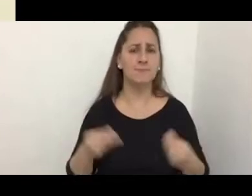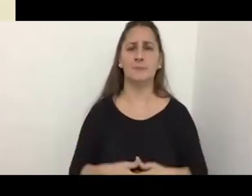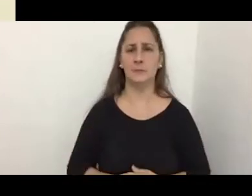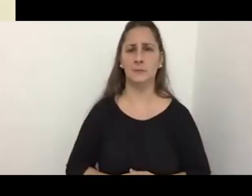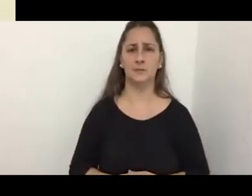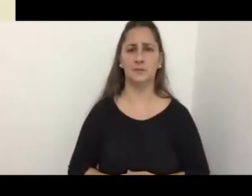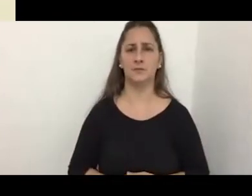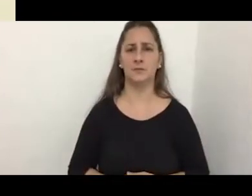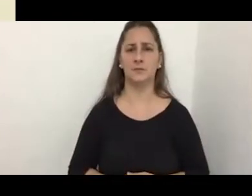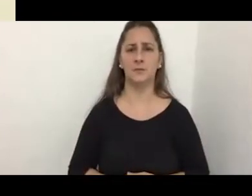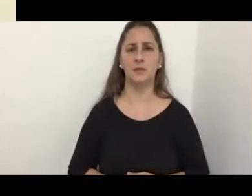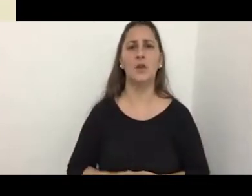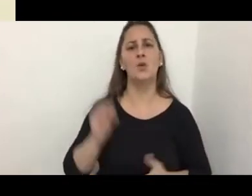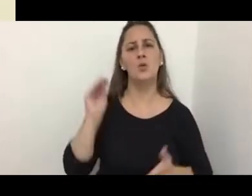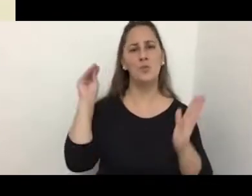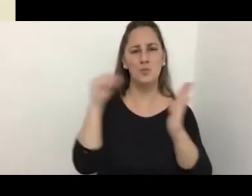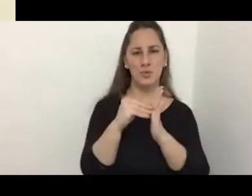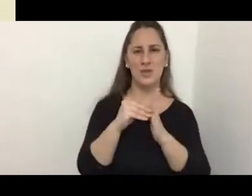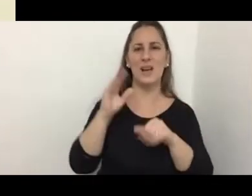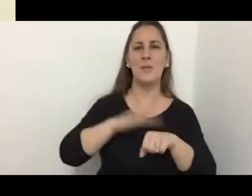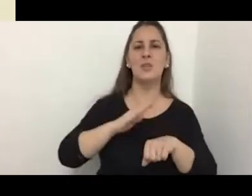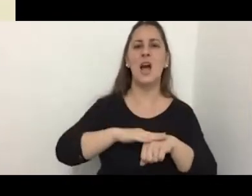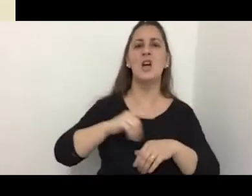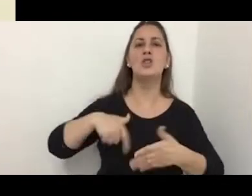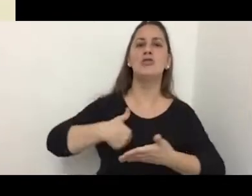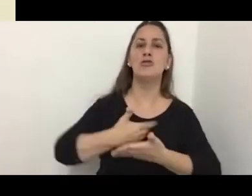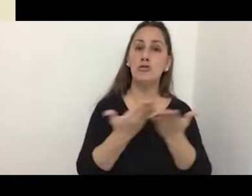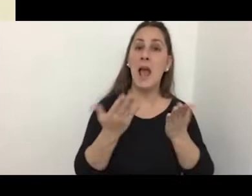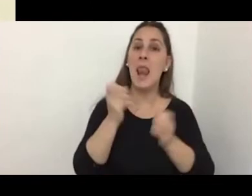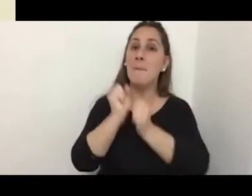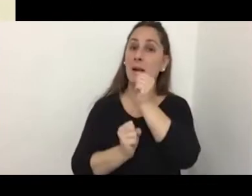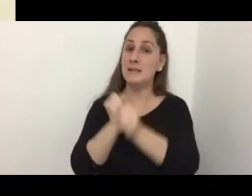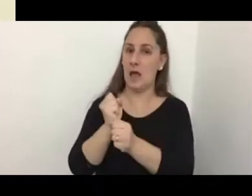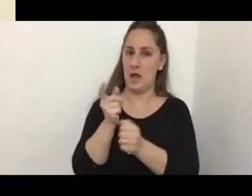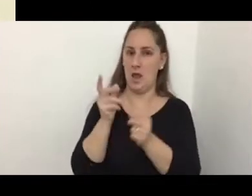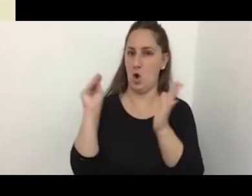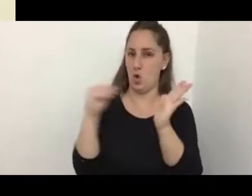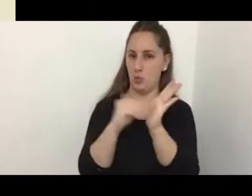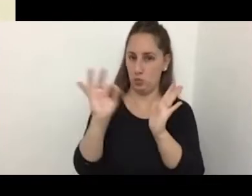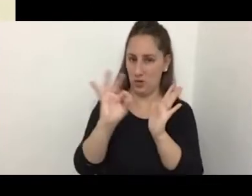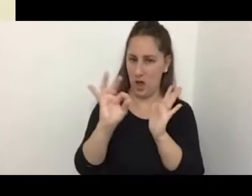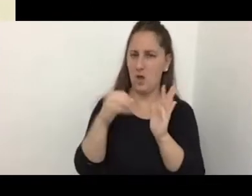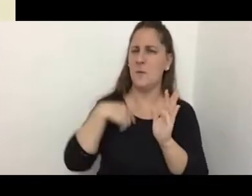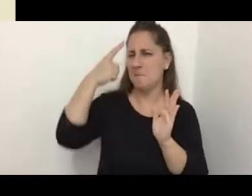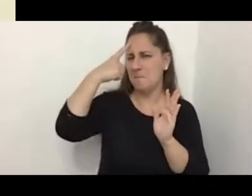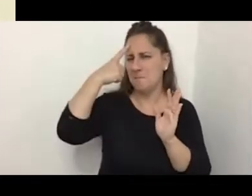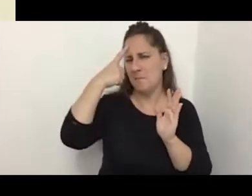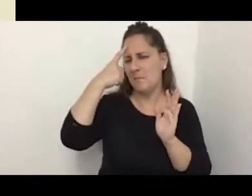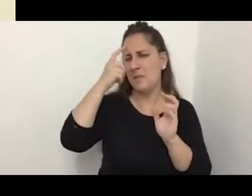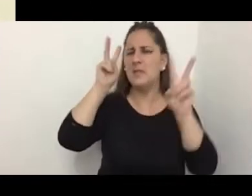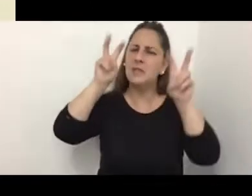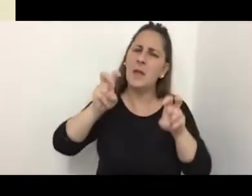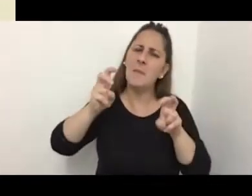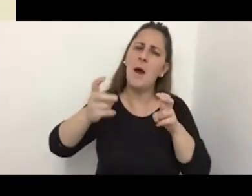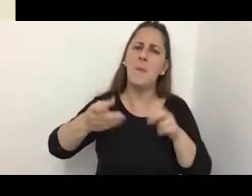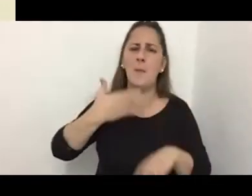que puse responsabilidad social, no responsabilidad social empresaria, porque ahí cuando me propuse tratar la temática,